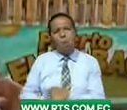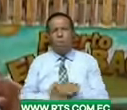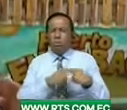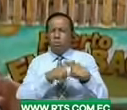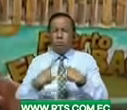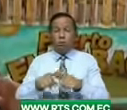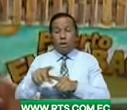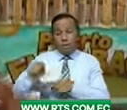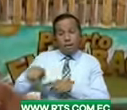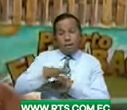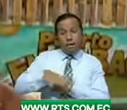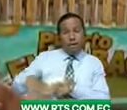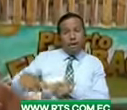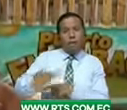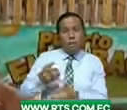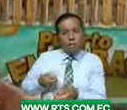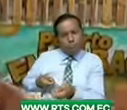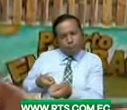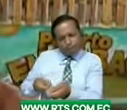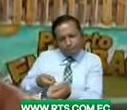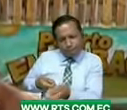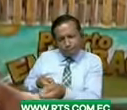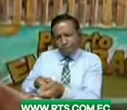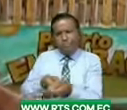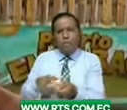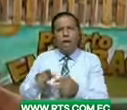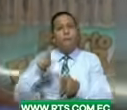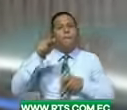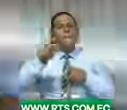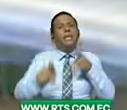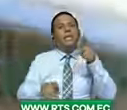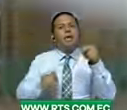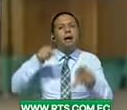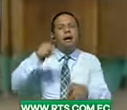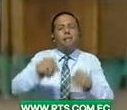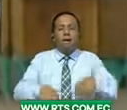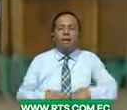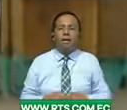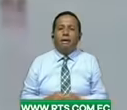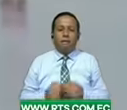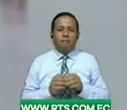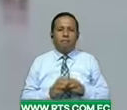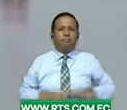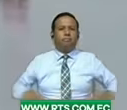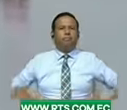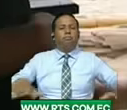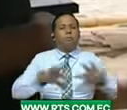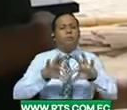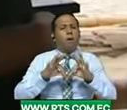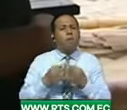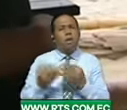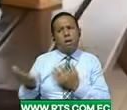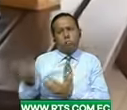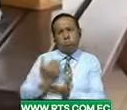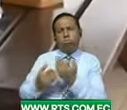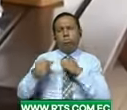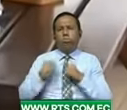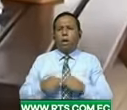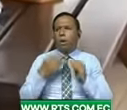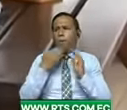de distracción en el billar, en el área de la piscina, o sea, una variedad de actividades. Espacio familiar para valentinos,